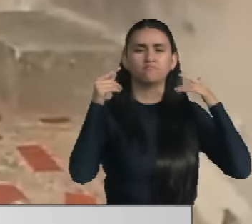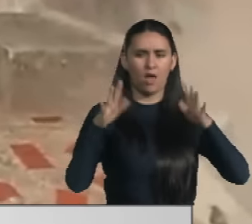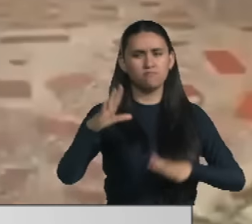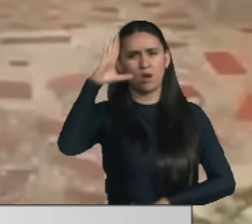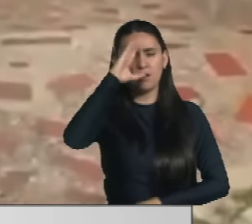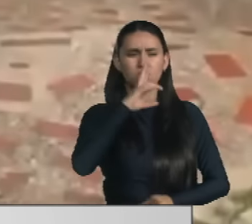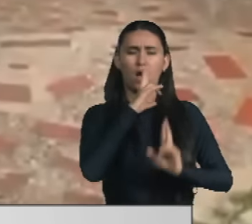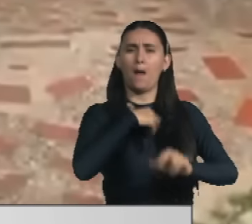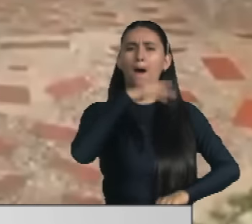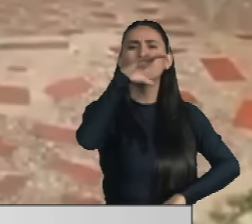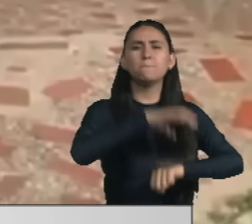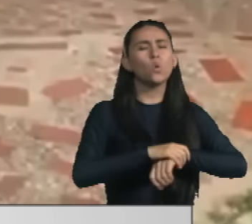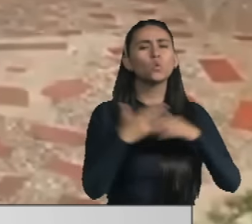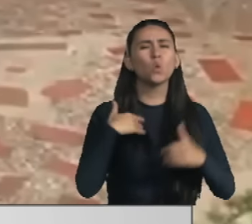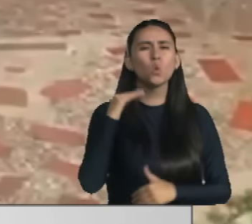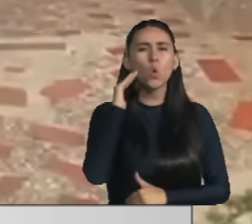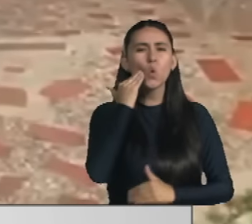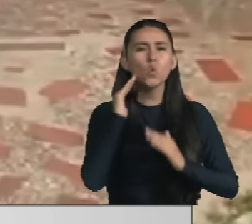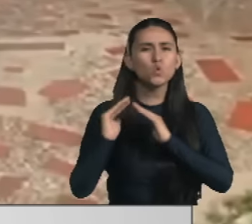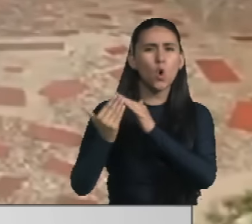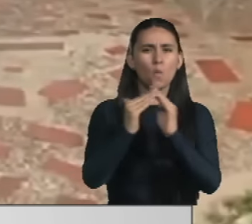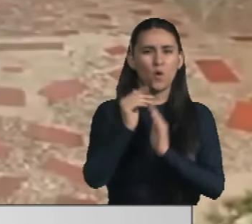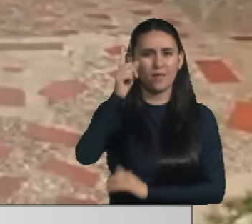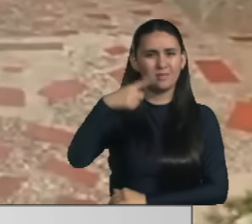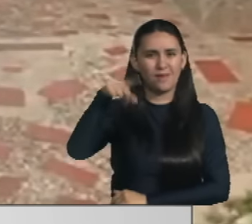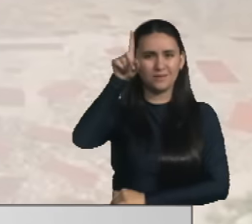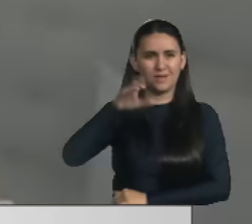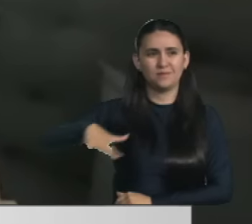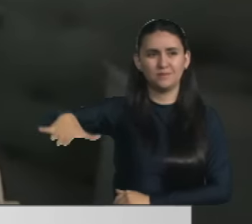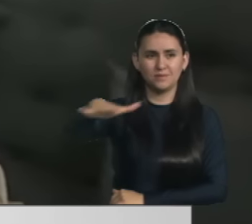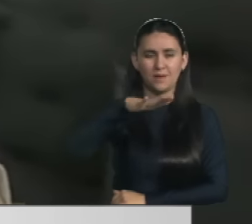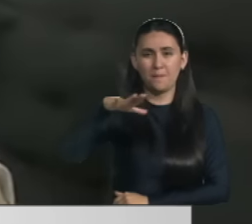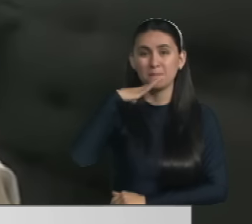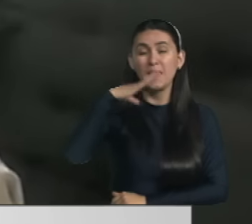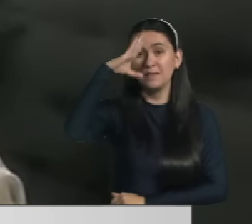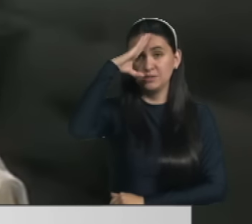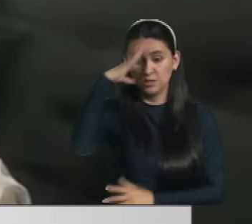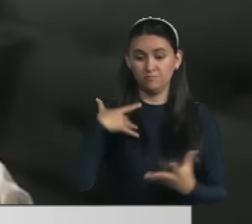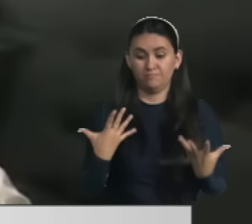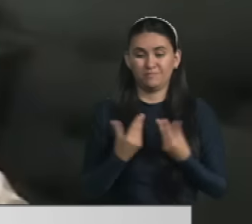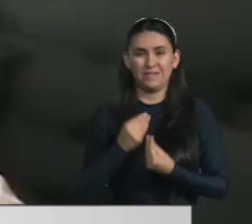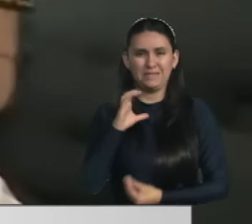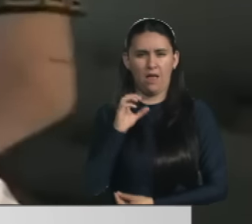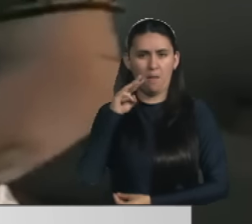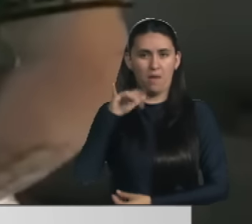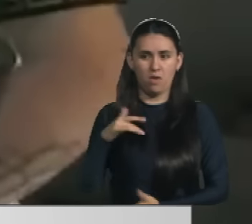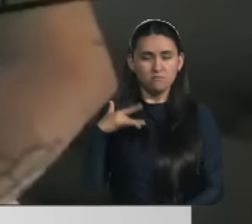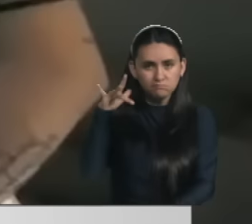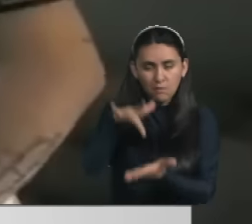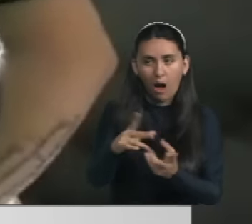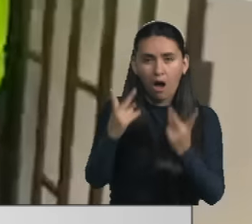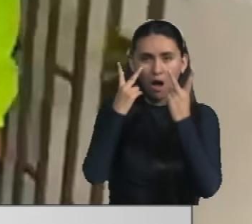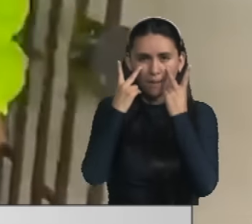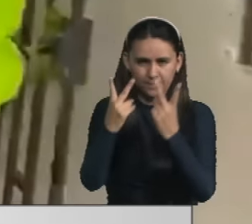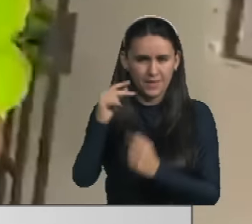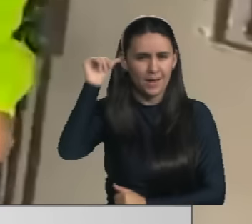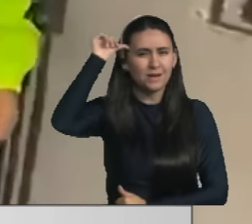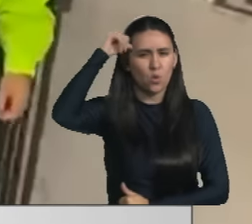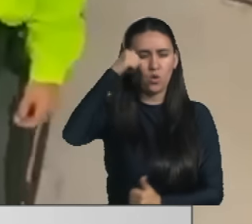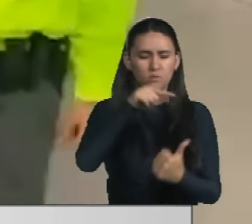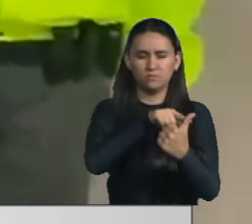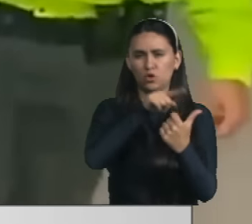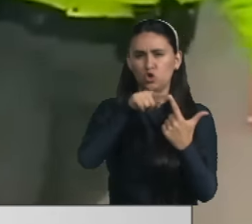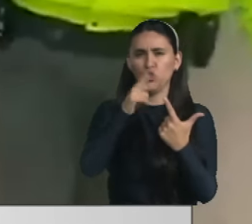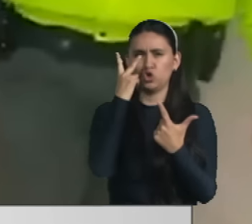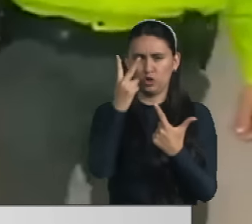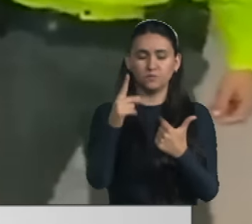captura en la comuna 16, Belén, una investigación que ha hecho Noticentro 1 CMI. Y vamos a recordar dos de los casos más importantes.